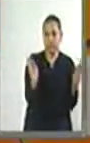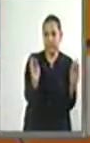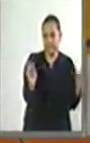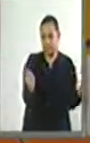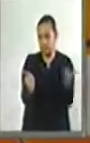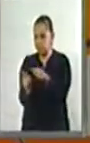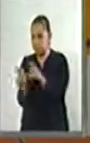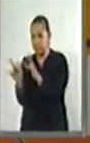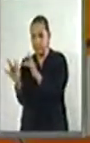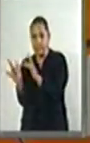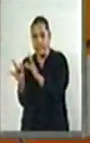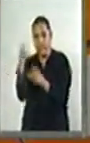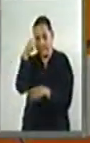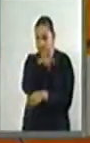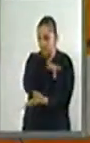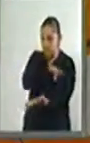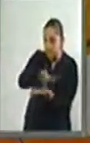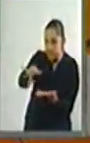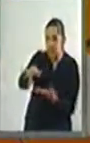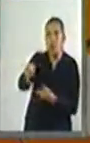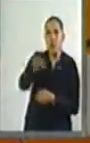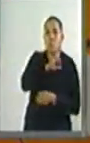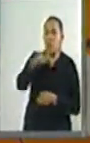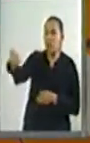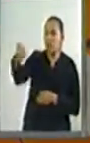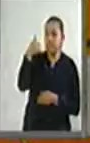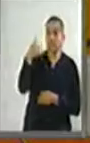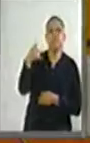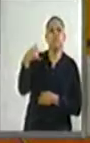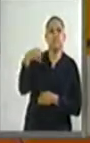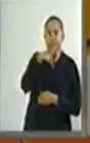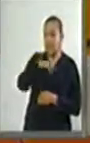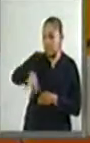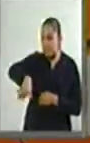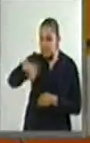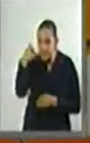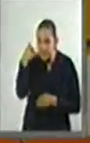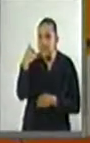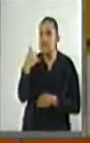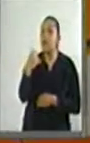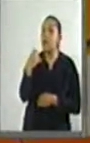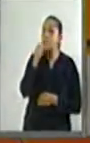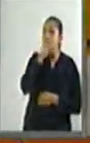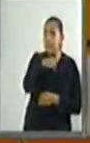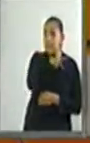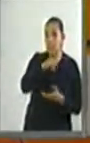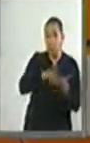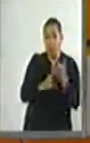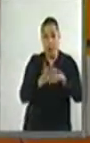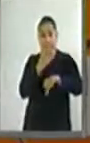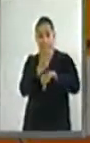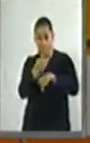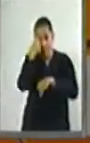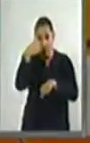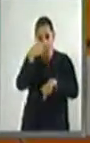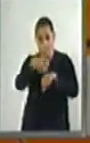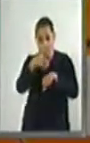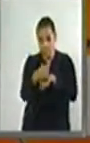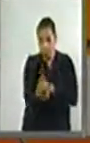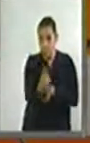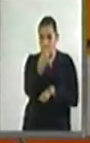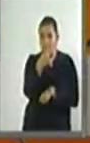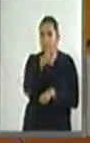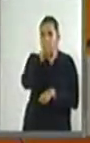para responder con mayor rapidez y eficacia. Adicionalmente, su implementación no requirió de gastos importantes, pues se aprovechó